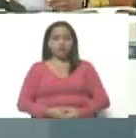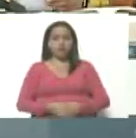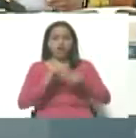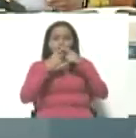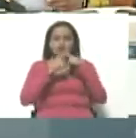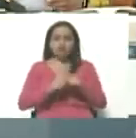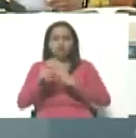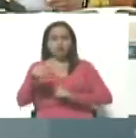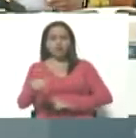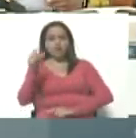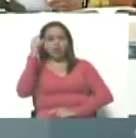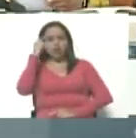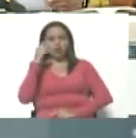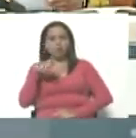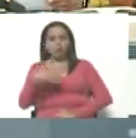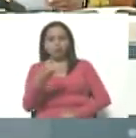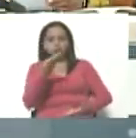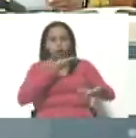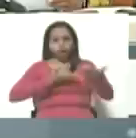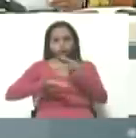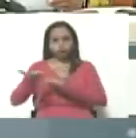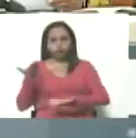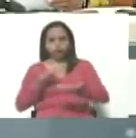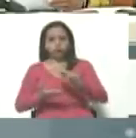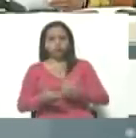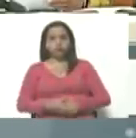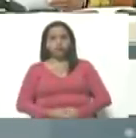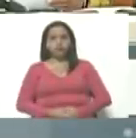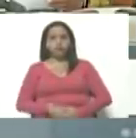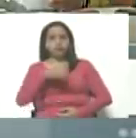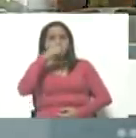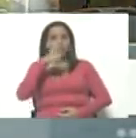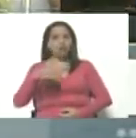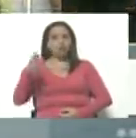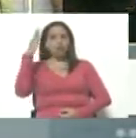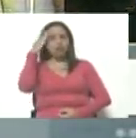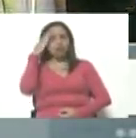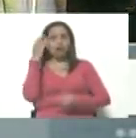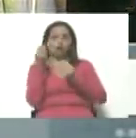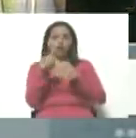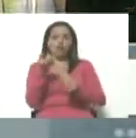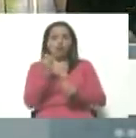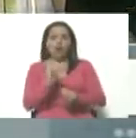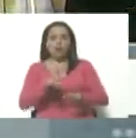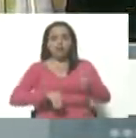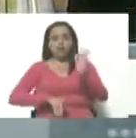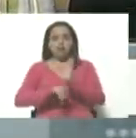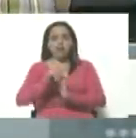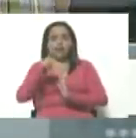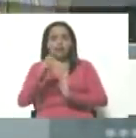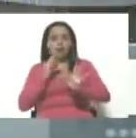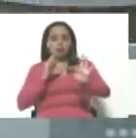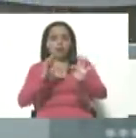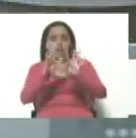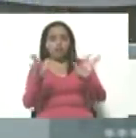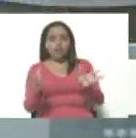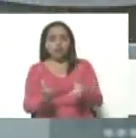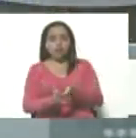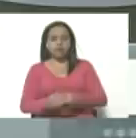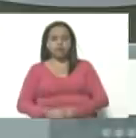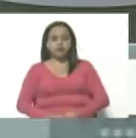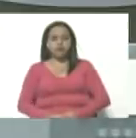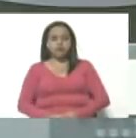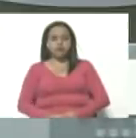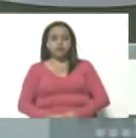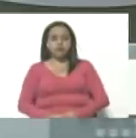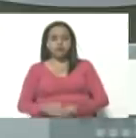del día de hoy para intercambiar, interactuar y nuestro pueblo sepa cómo va evolucionando esta pandemia y el virus colombiano